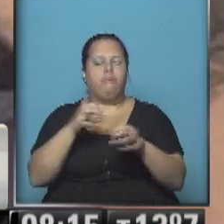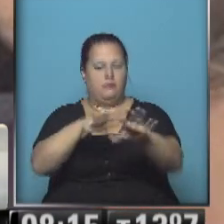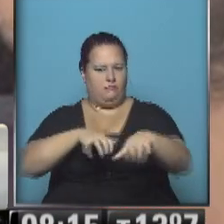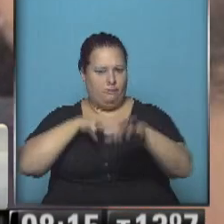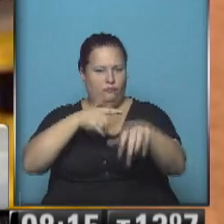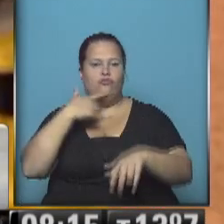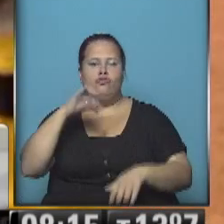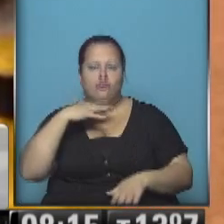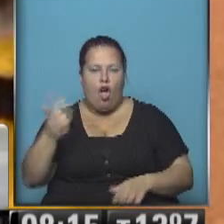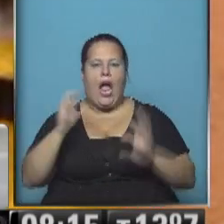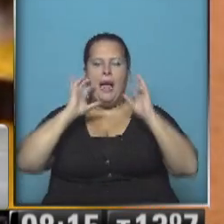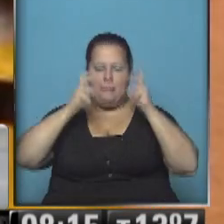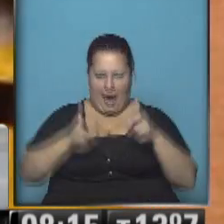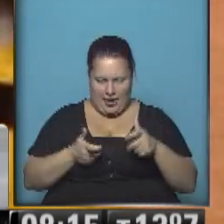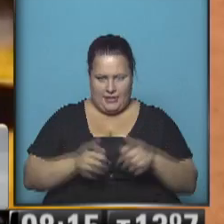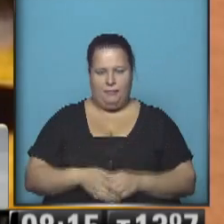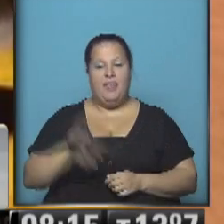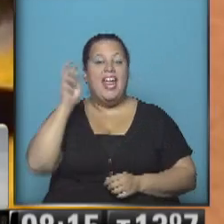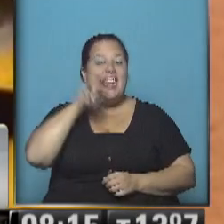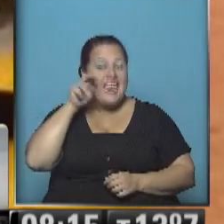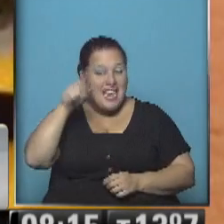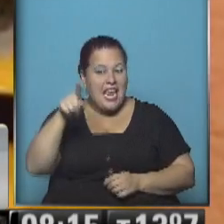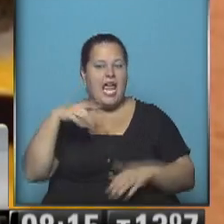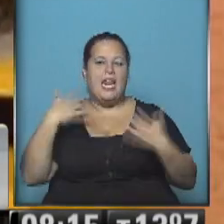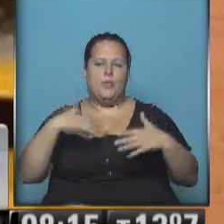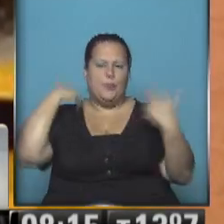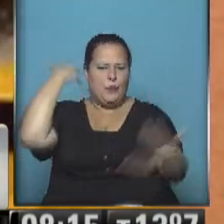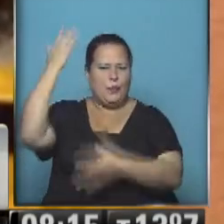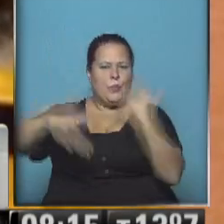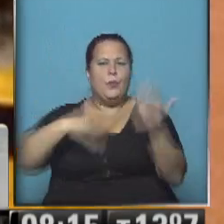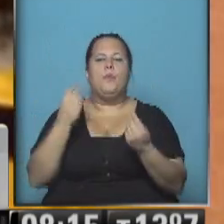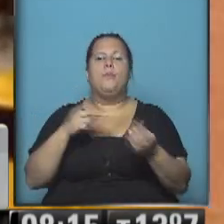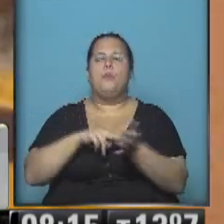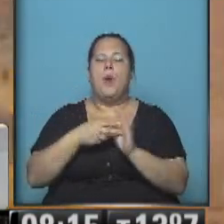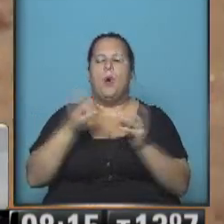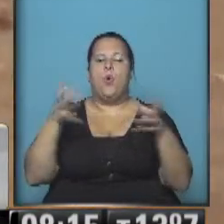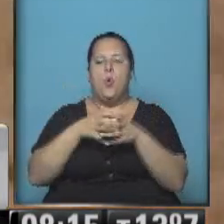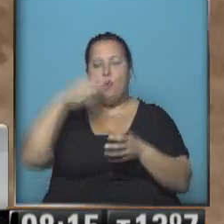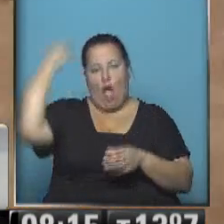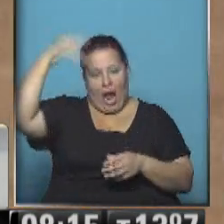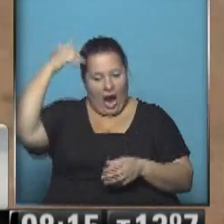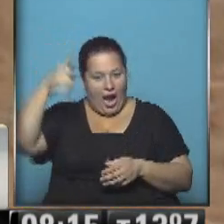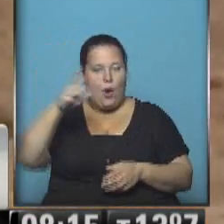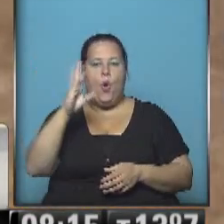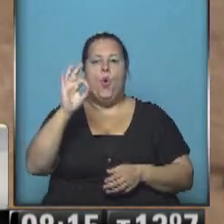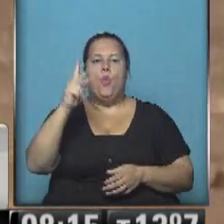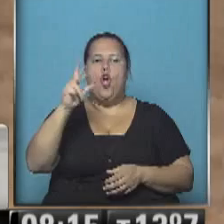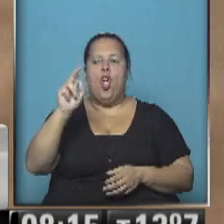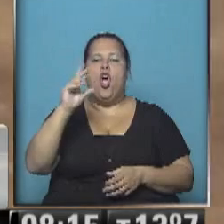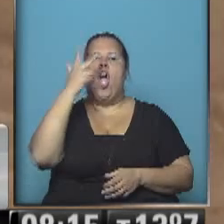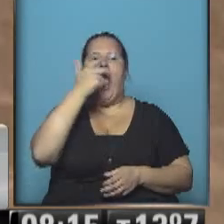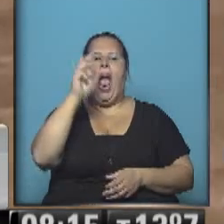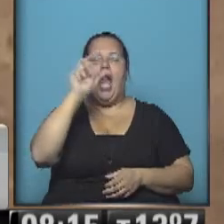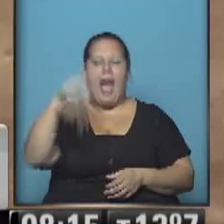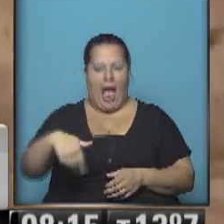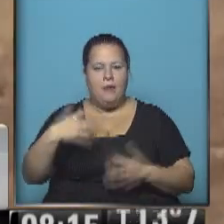de soja y maíz nigeria sufre una ola de violencia por la presencia del grupo islamista boko haram que